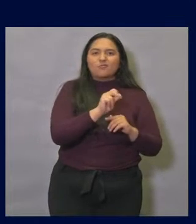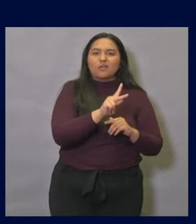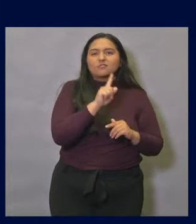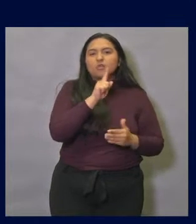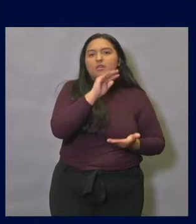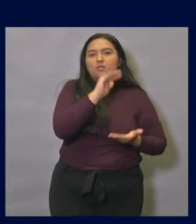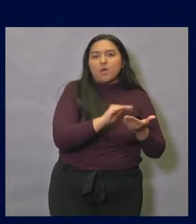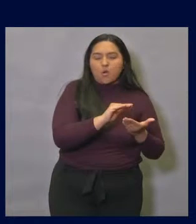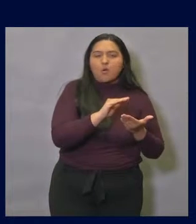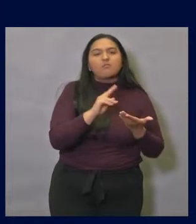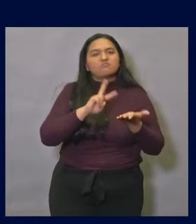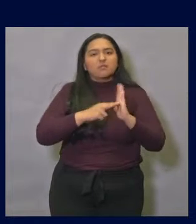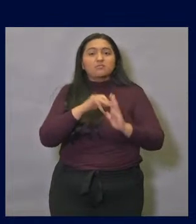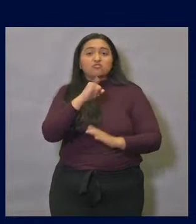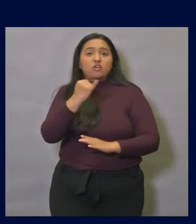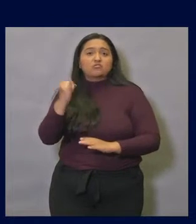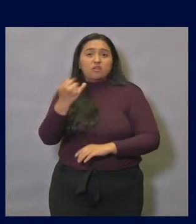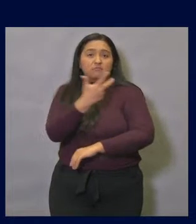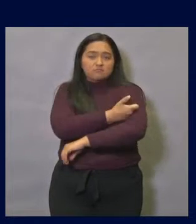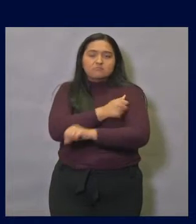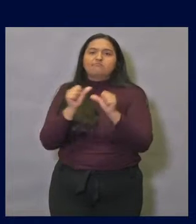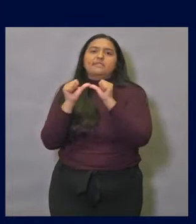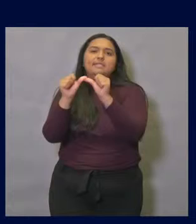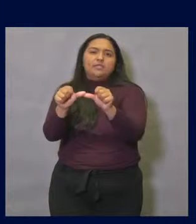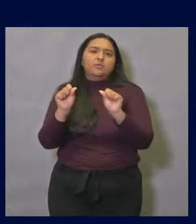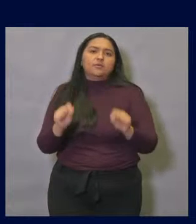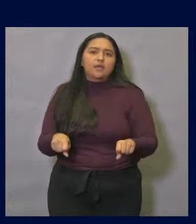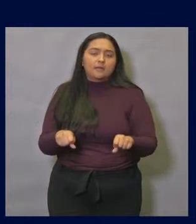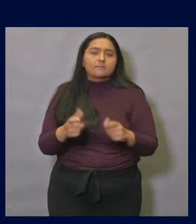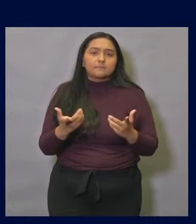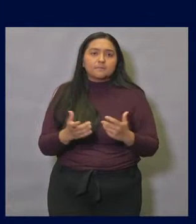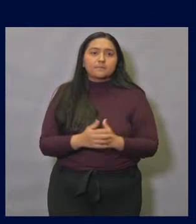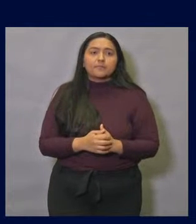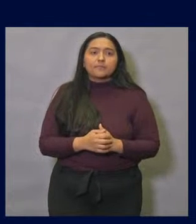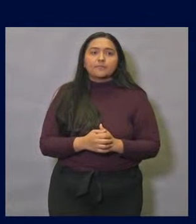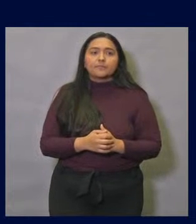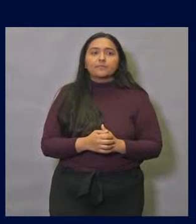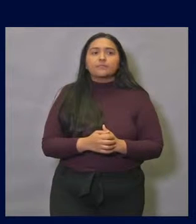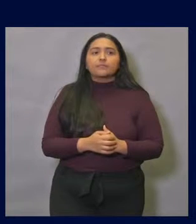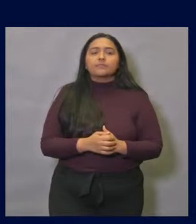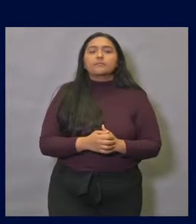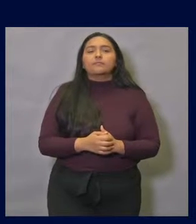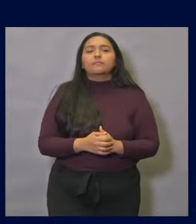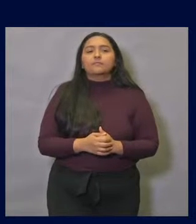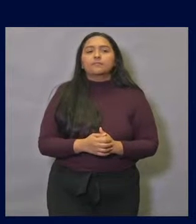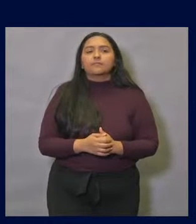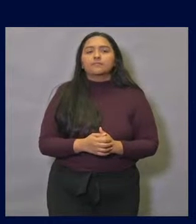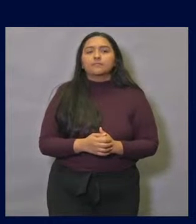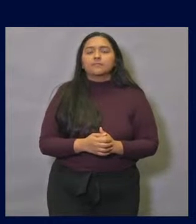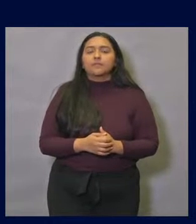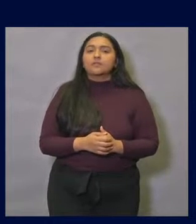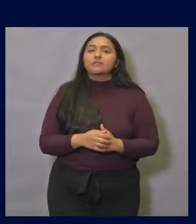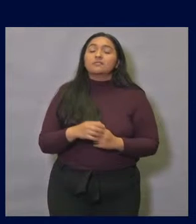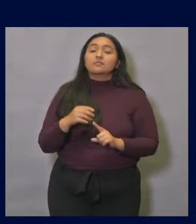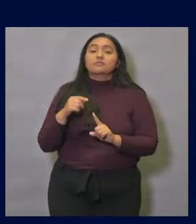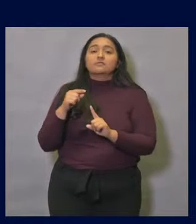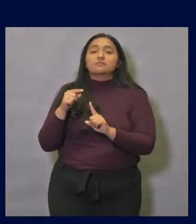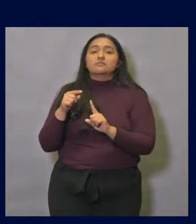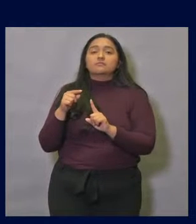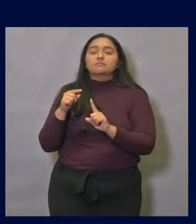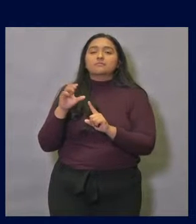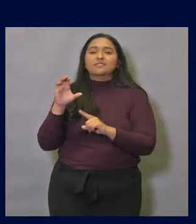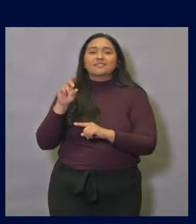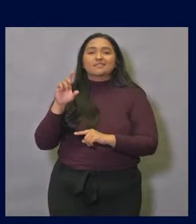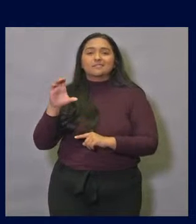usar la vacuna. Antes de este anuncio, el Comité Asesor sobre Prácticas de Inmunización de los